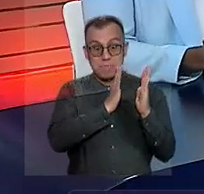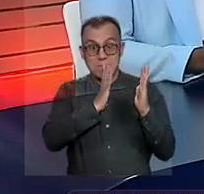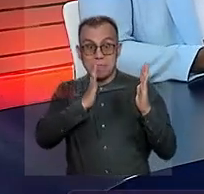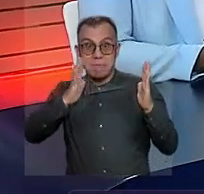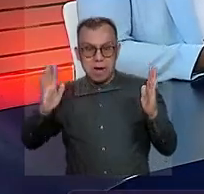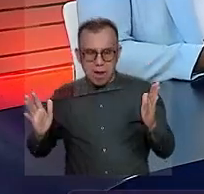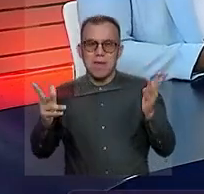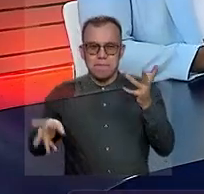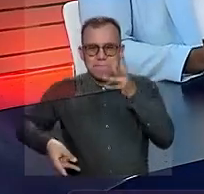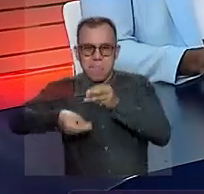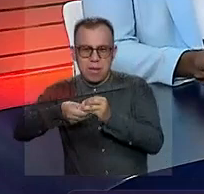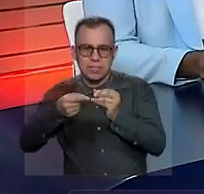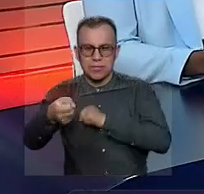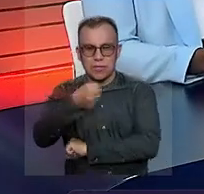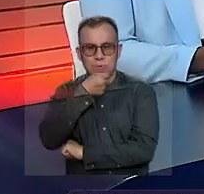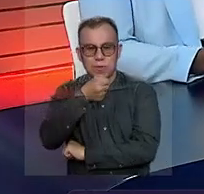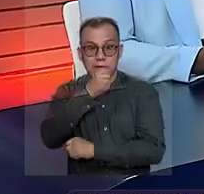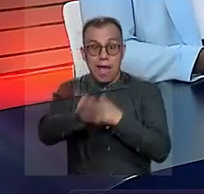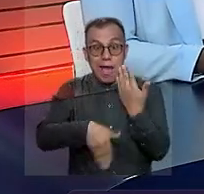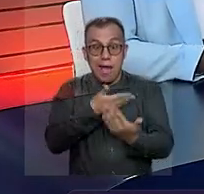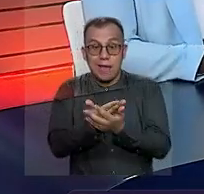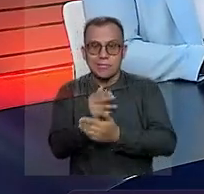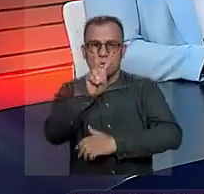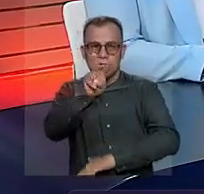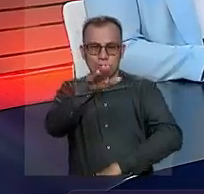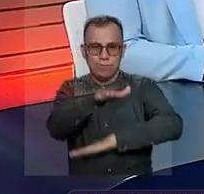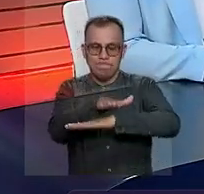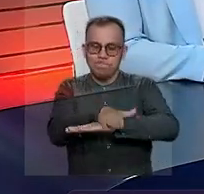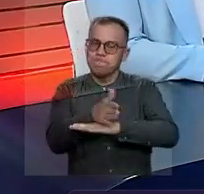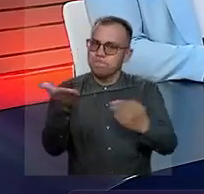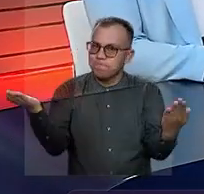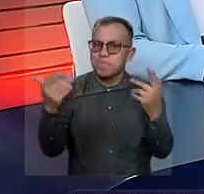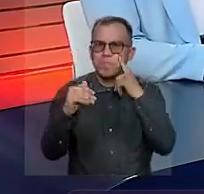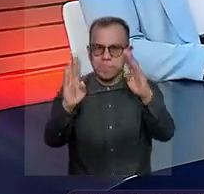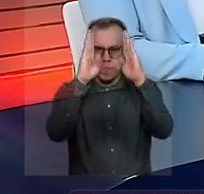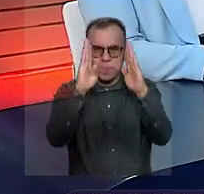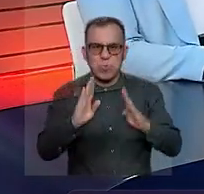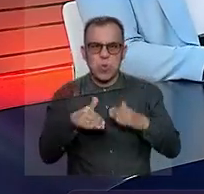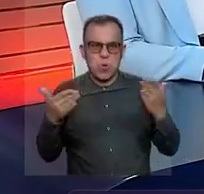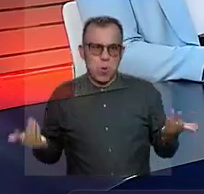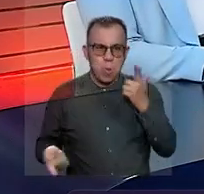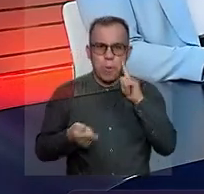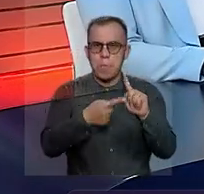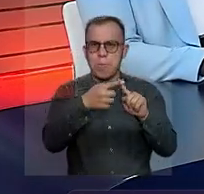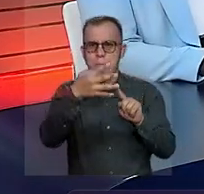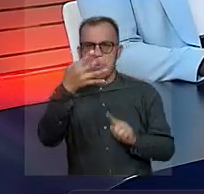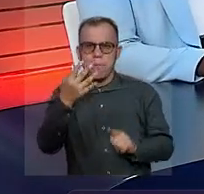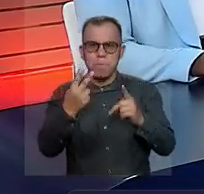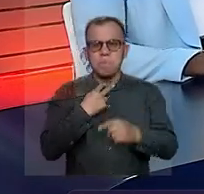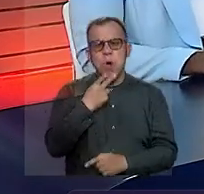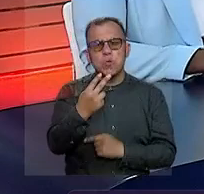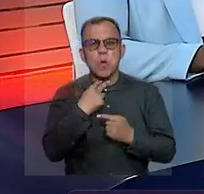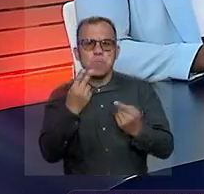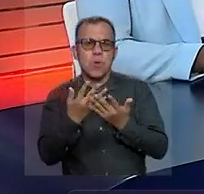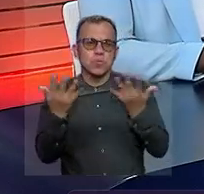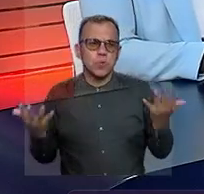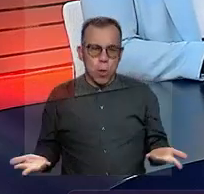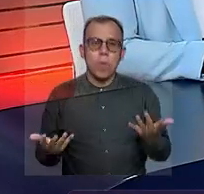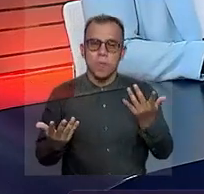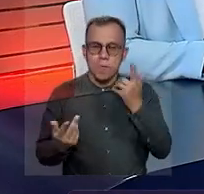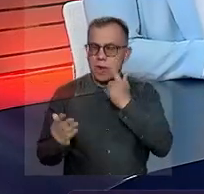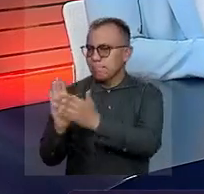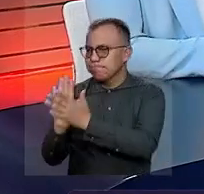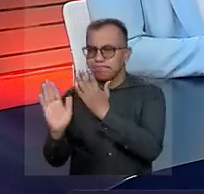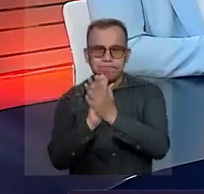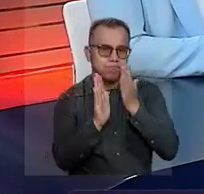también con el noticiero hasta las 2 de la tarde, pues vamos a estar muy pendientes de cada una de las voces que nos lleguen y también van a ser emitidas